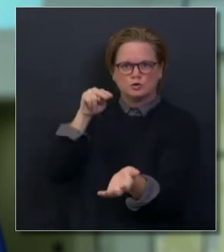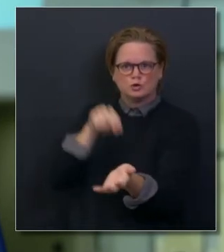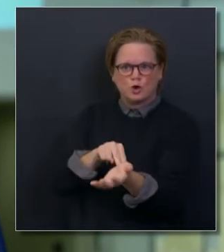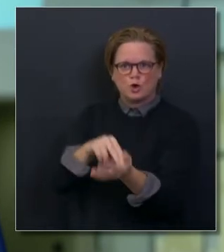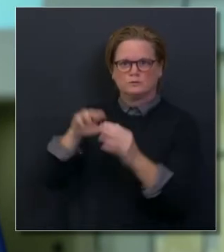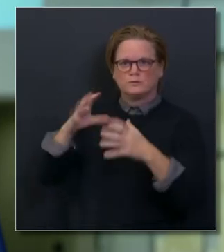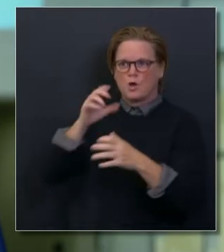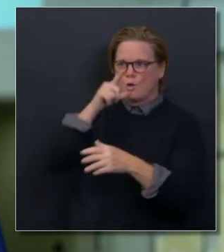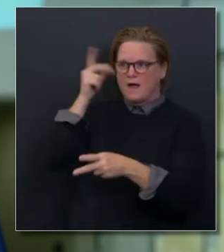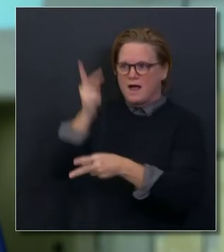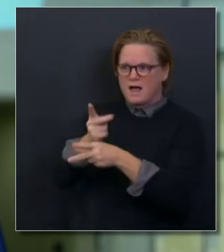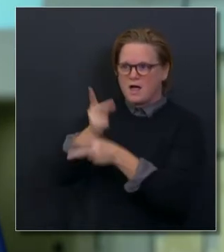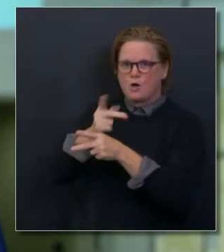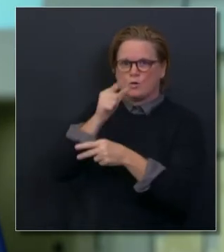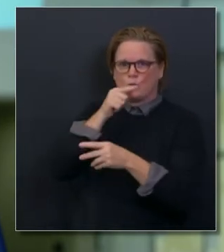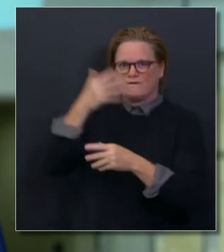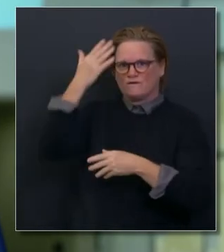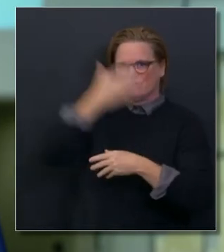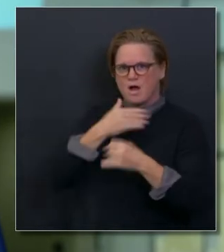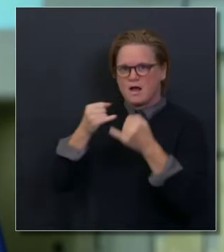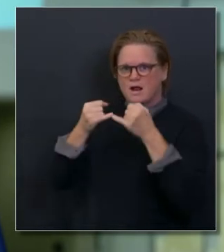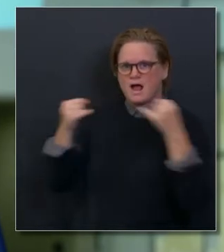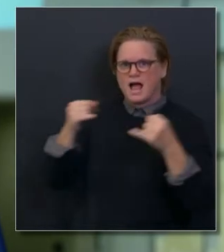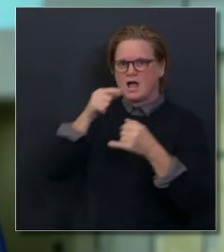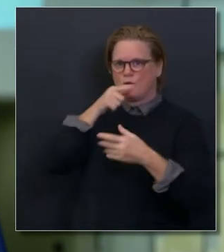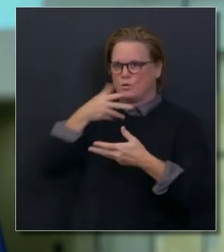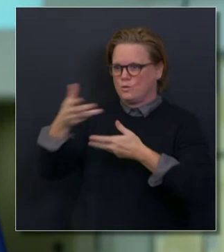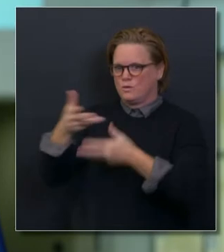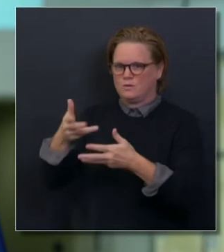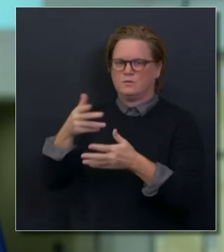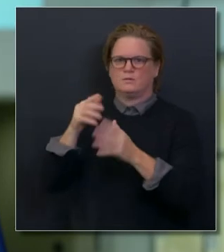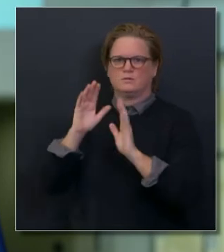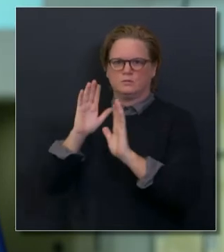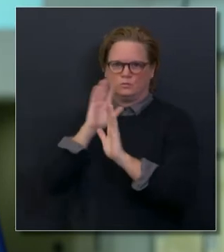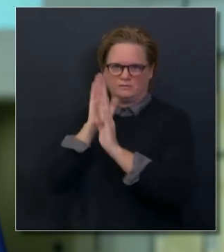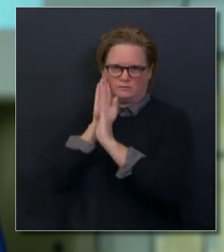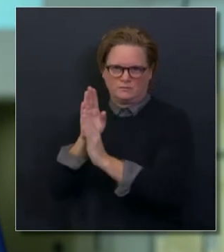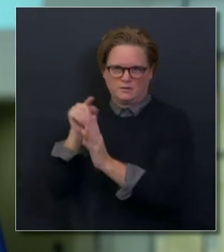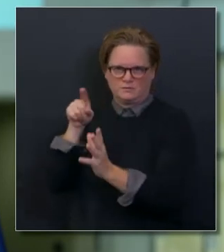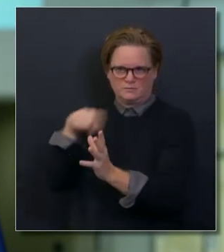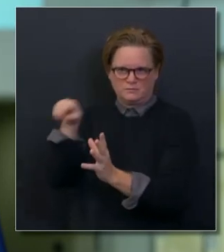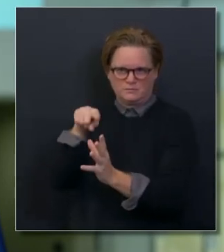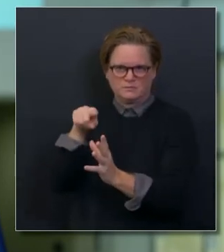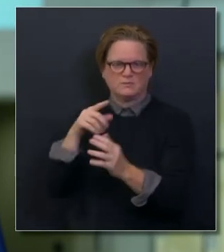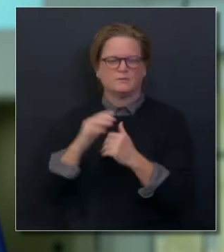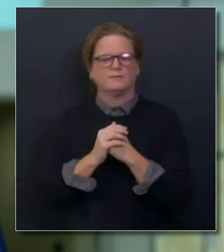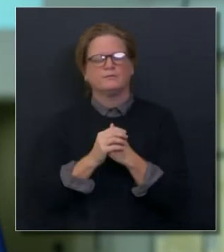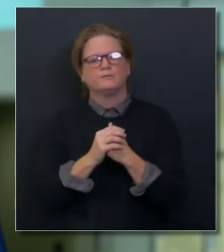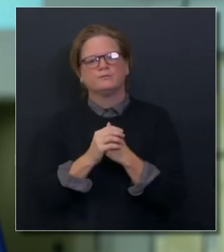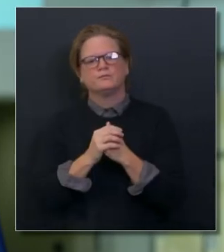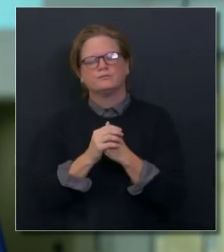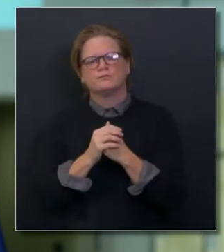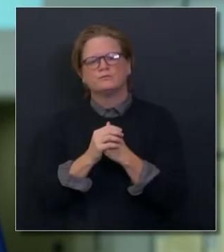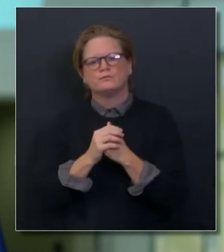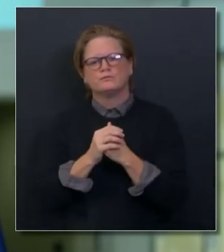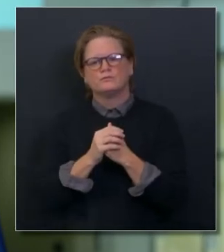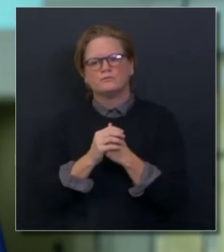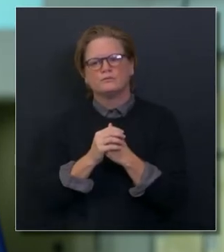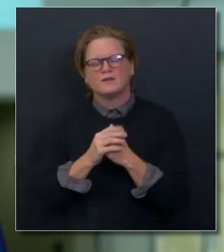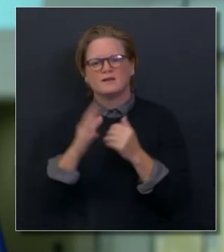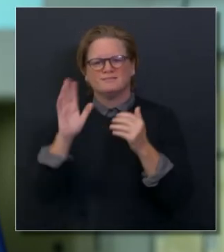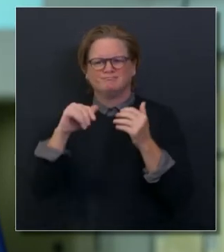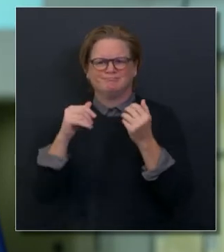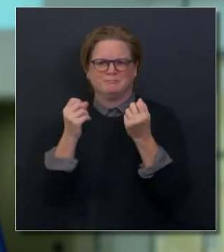enfrente, reuniéndose con estos trabajadores que recibieron las vacunas, aunque fueron 5, las historias